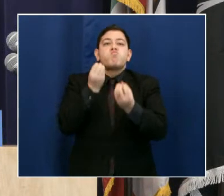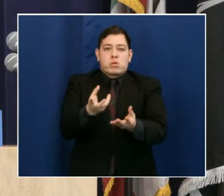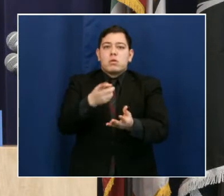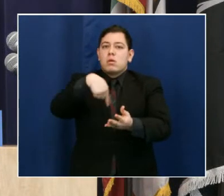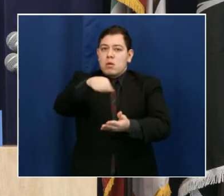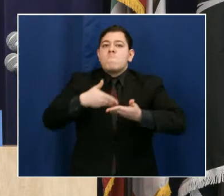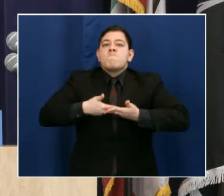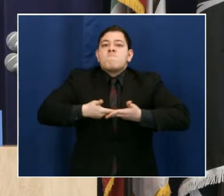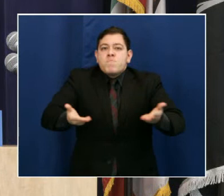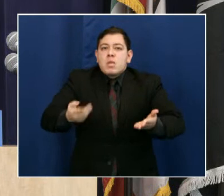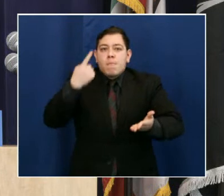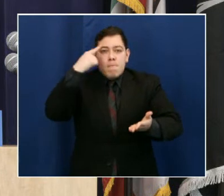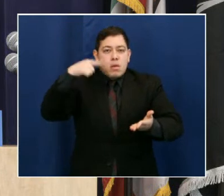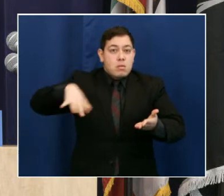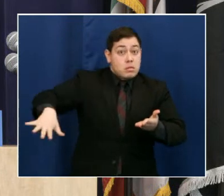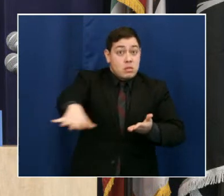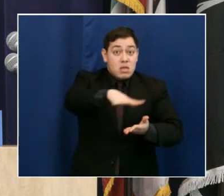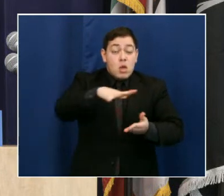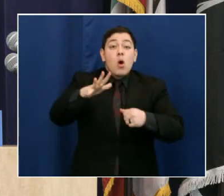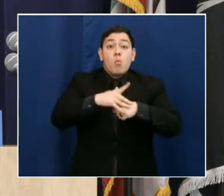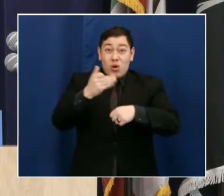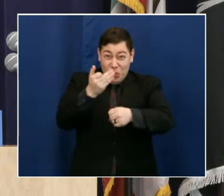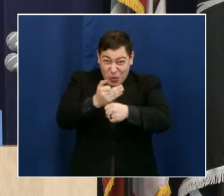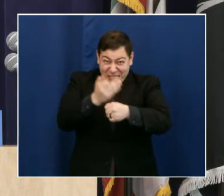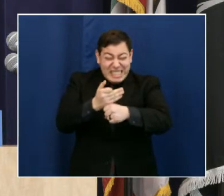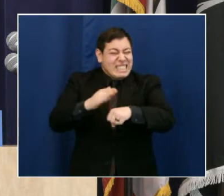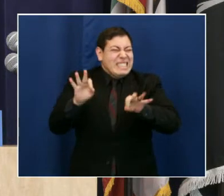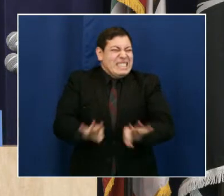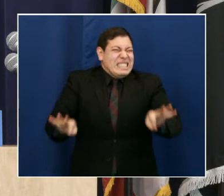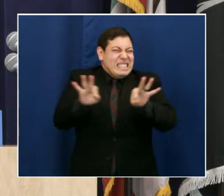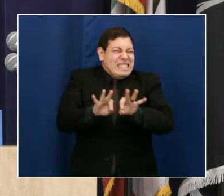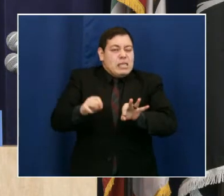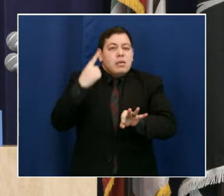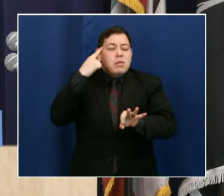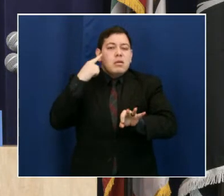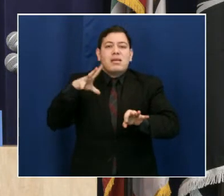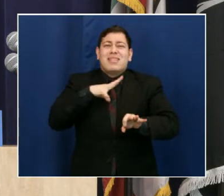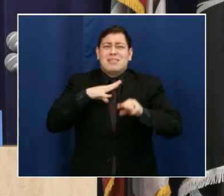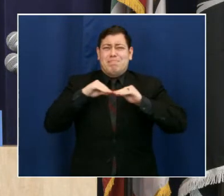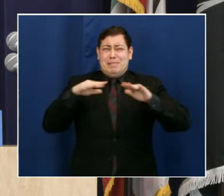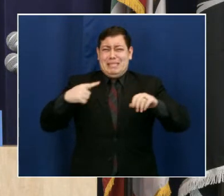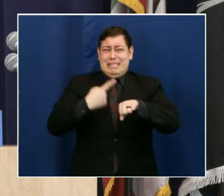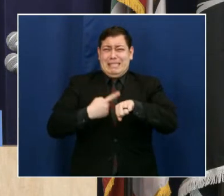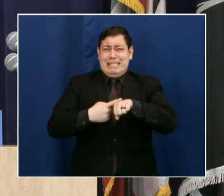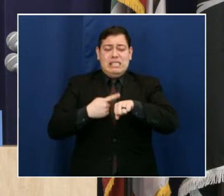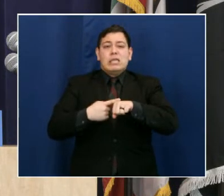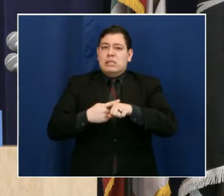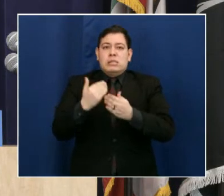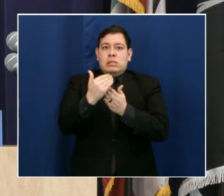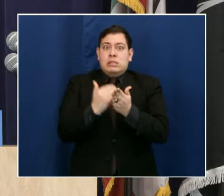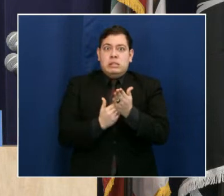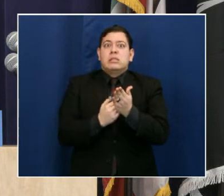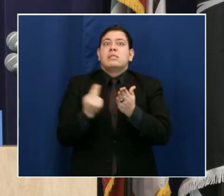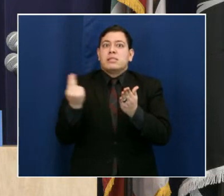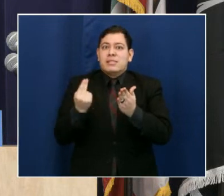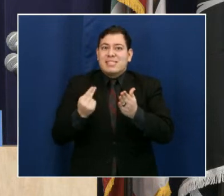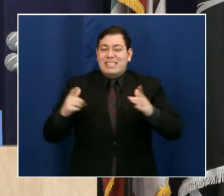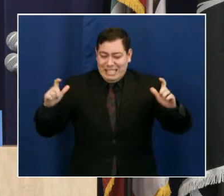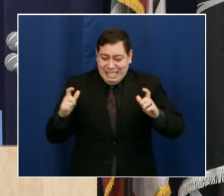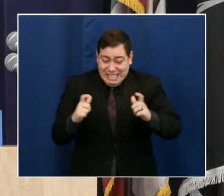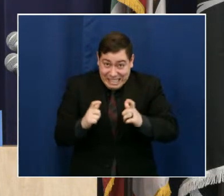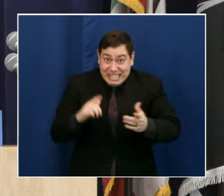comunidades porque es más que ahora nunca más importante mitigar esta pandemia. En los próximos días